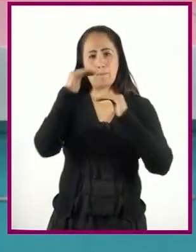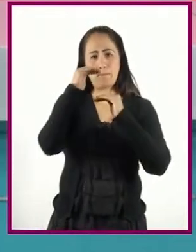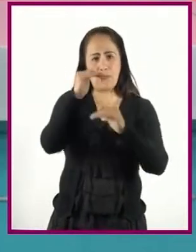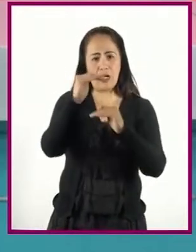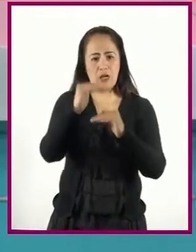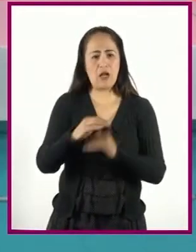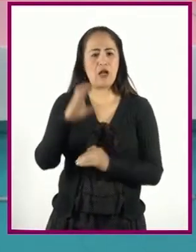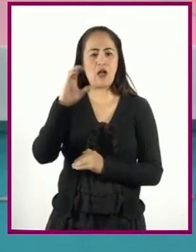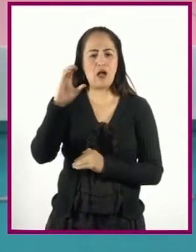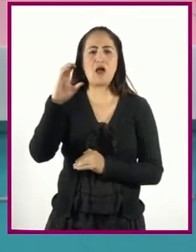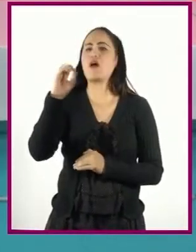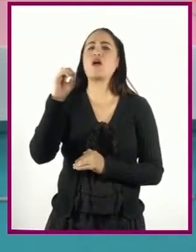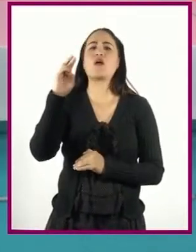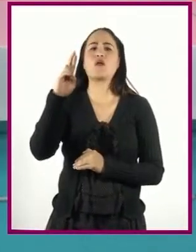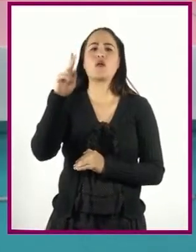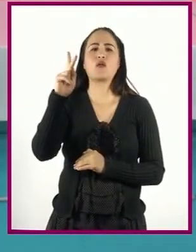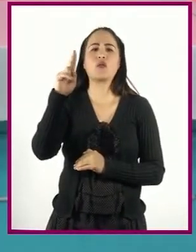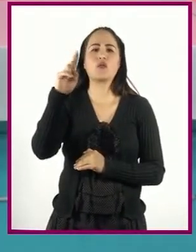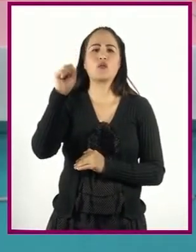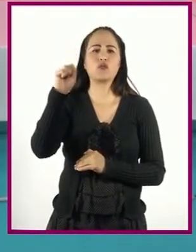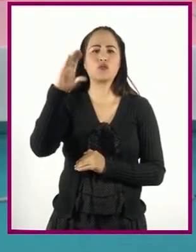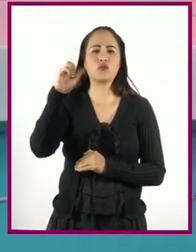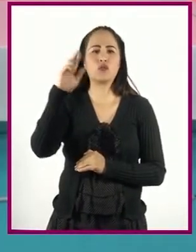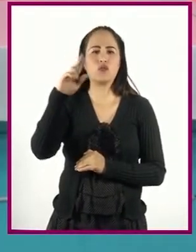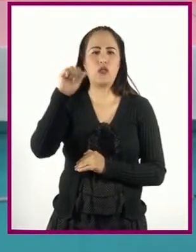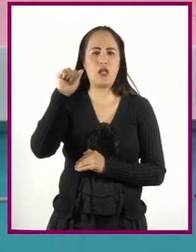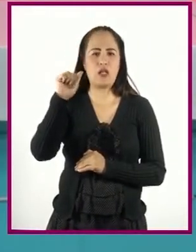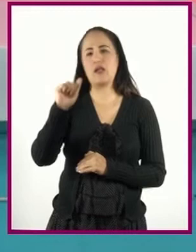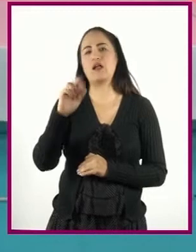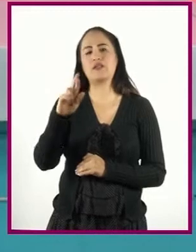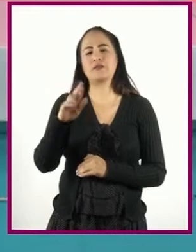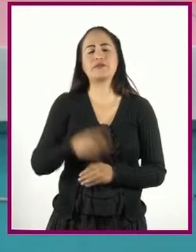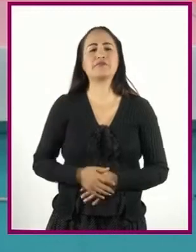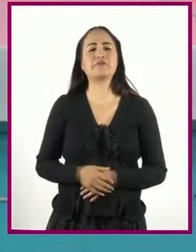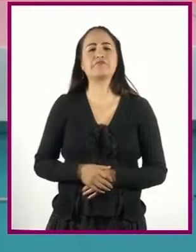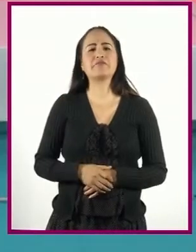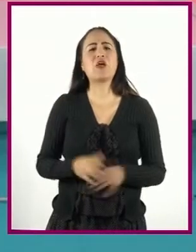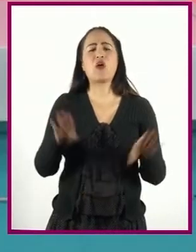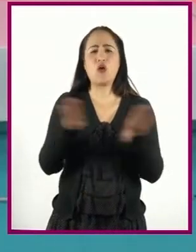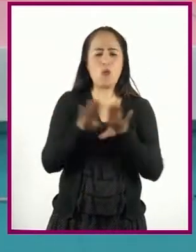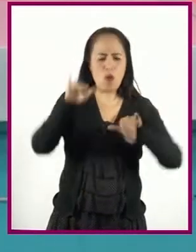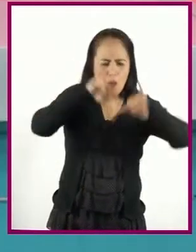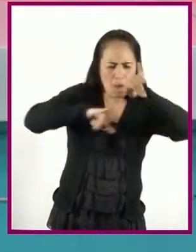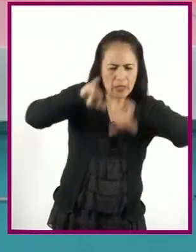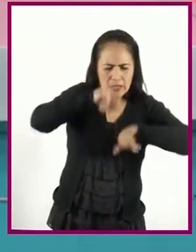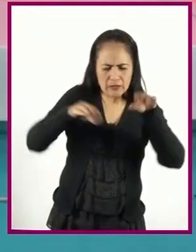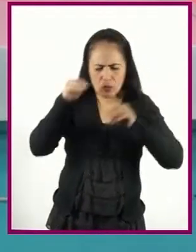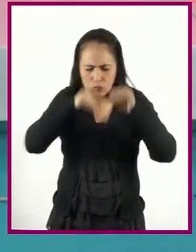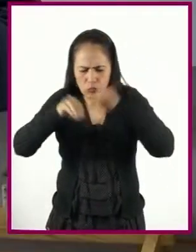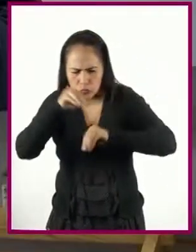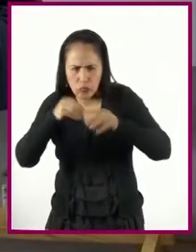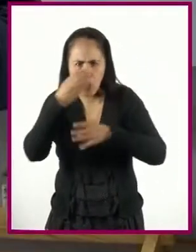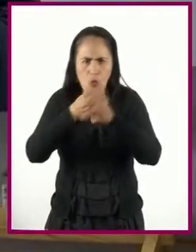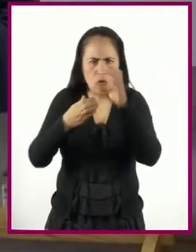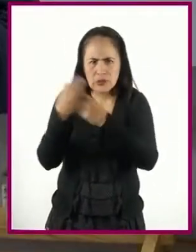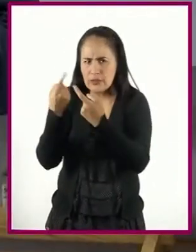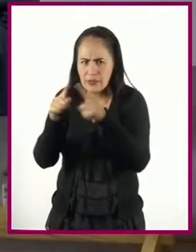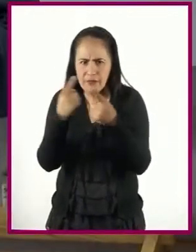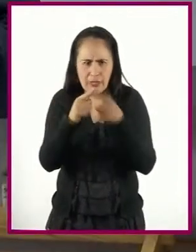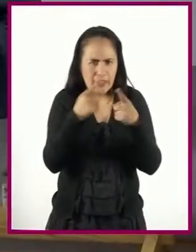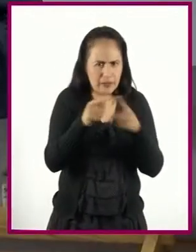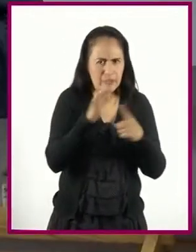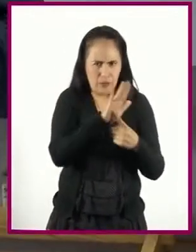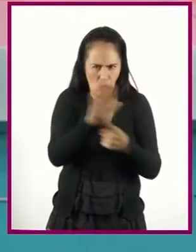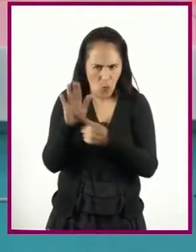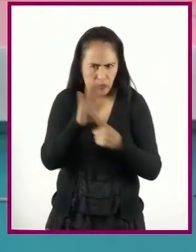modelo corpuscular. Finalmente, con este modelo, representaremos mezclas, compuestos y elementos.